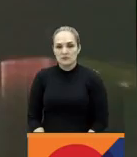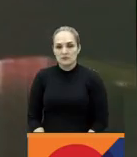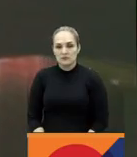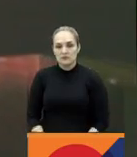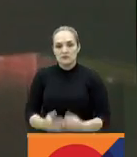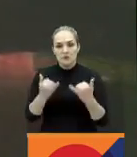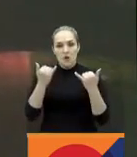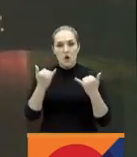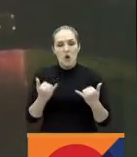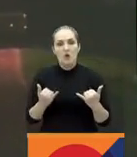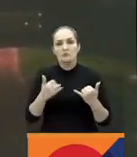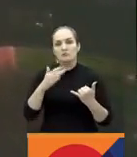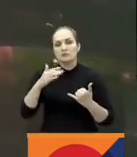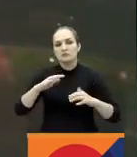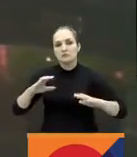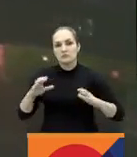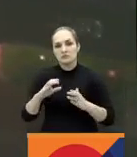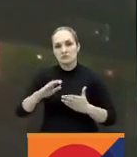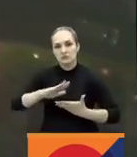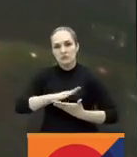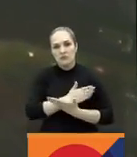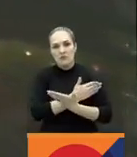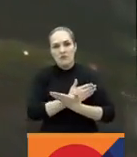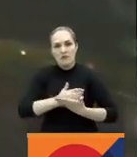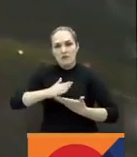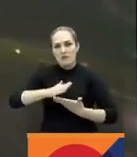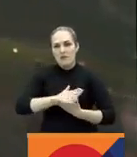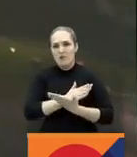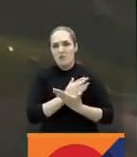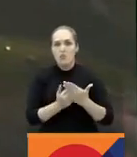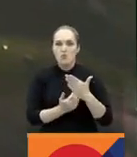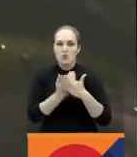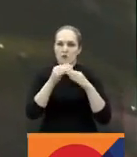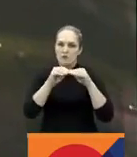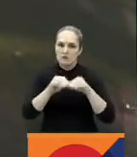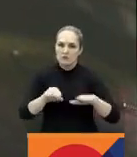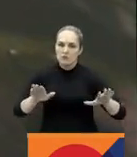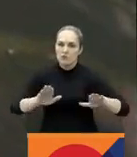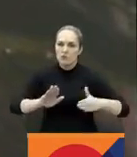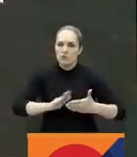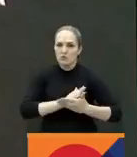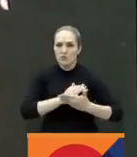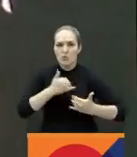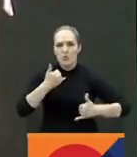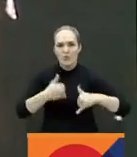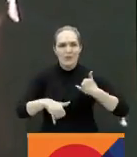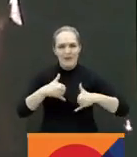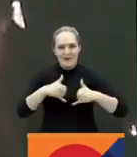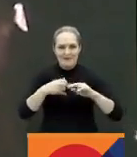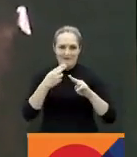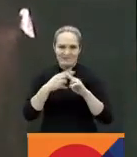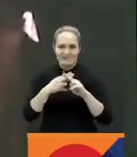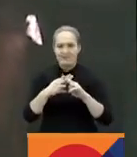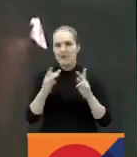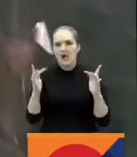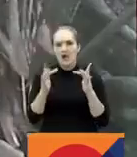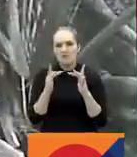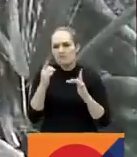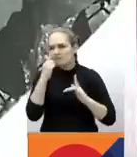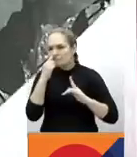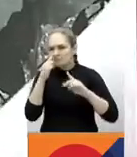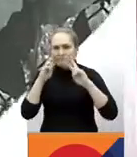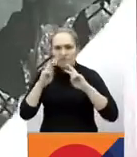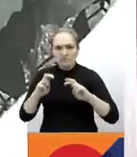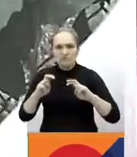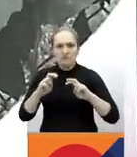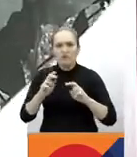sonidos de Agualulo Trío se pueden disfrutar con el lanzamiento de su primer álbum, Jugando, basado en una exploración y experimentación respetuosa